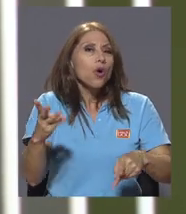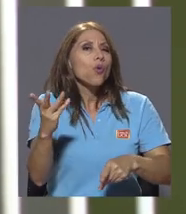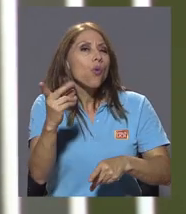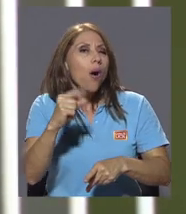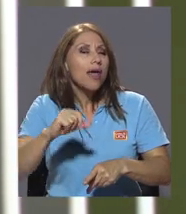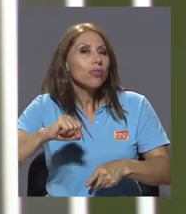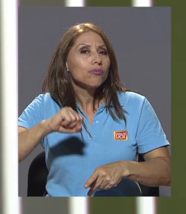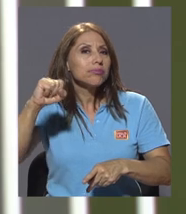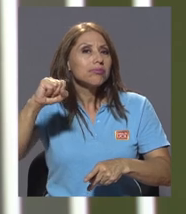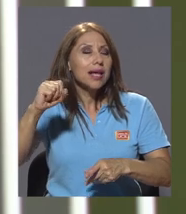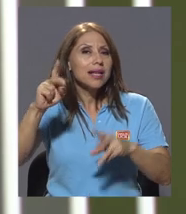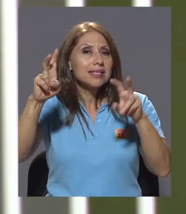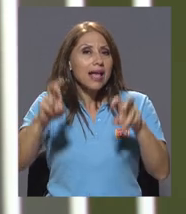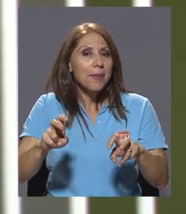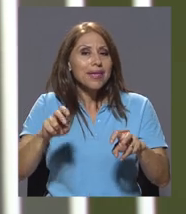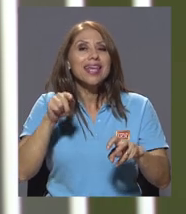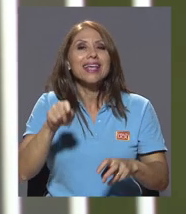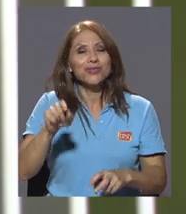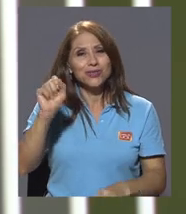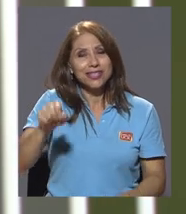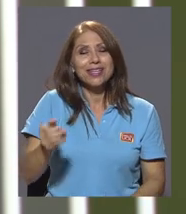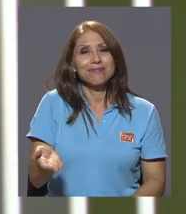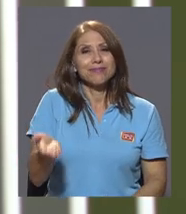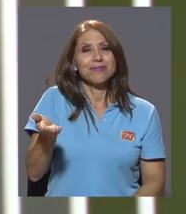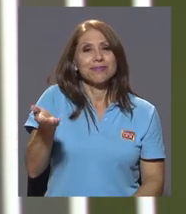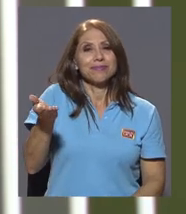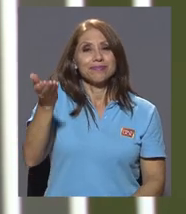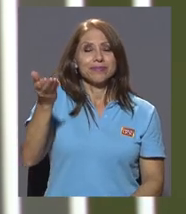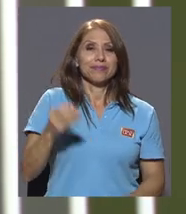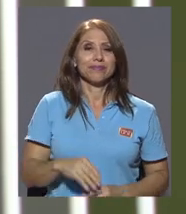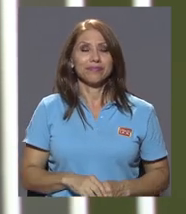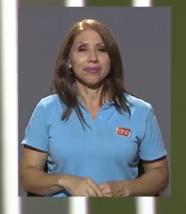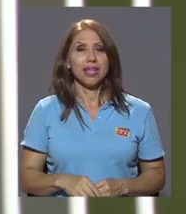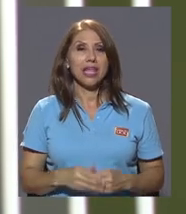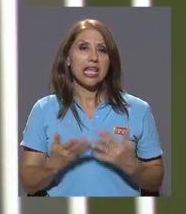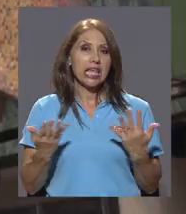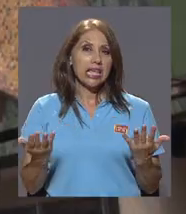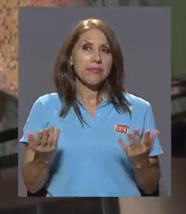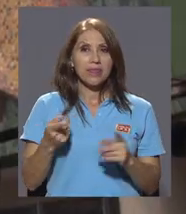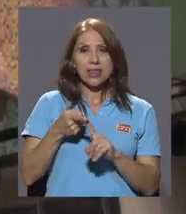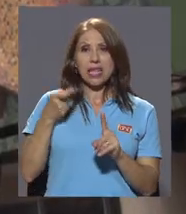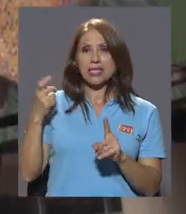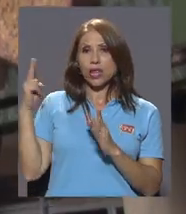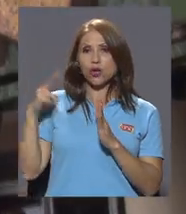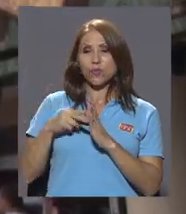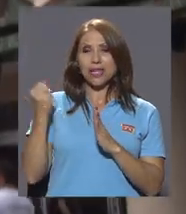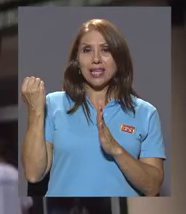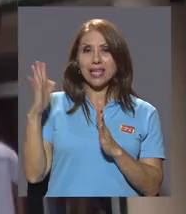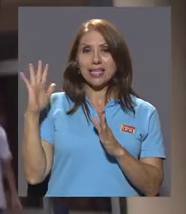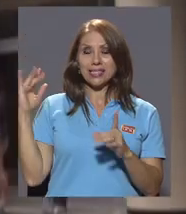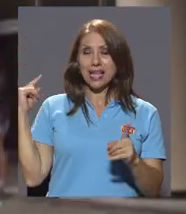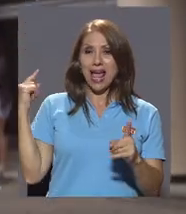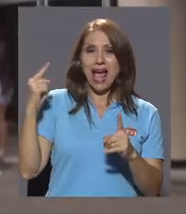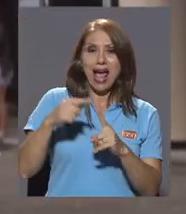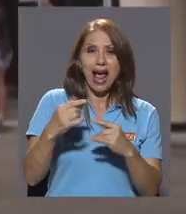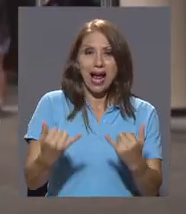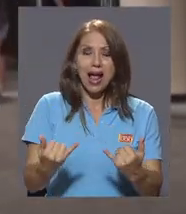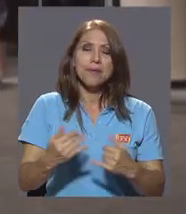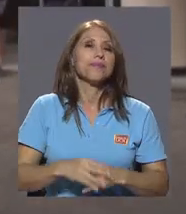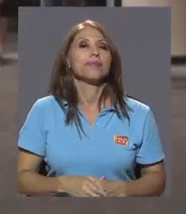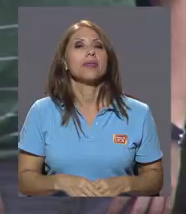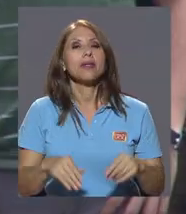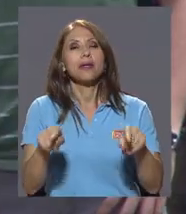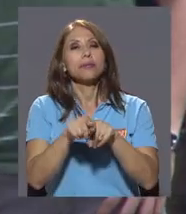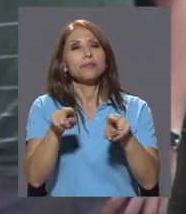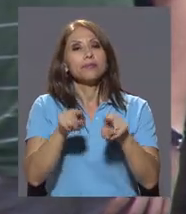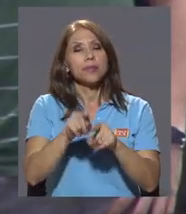incrementando. Y con respecto, digamos, del 2015 para acá. Por otra parte, la